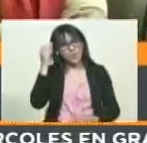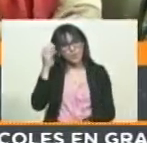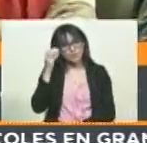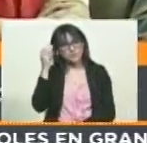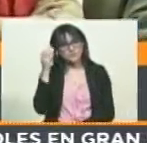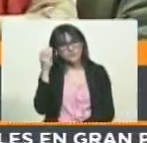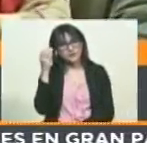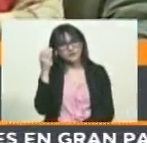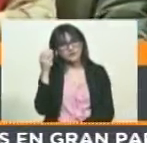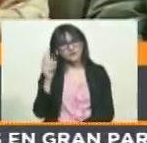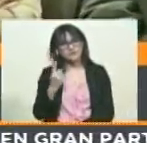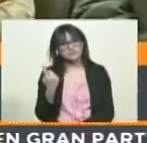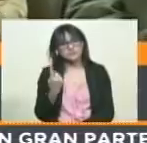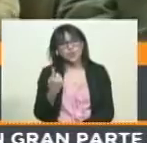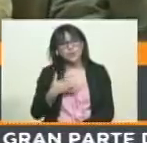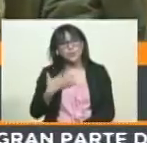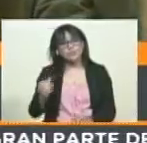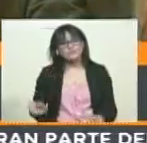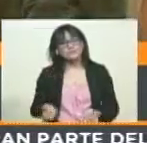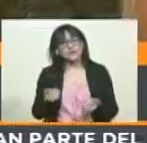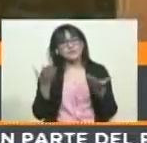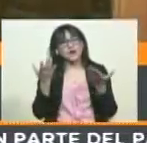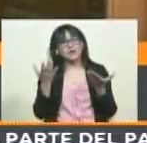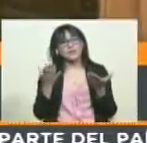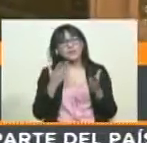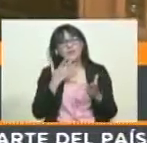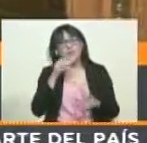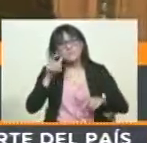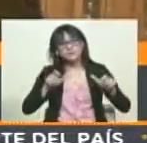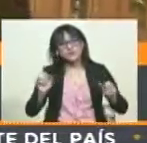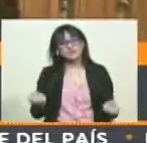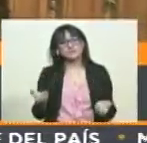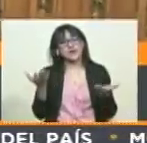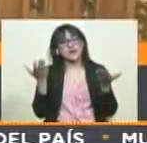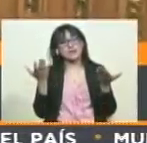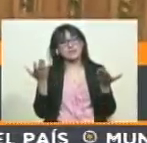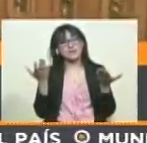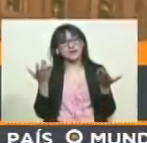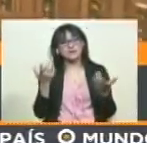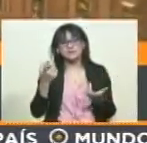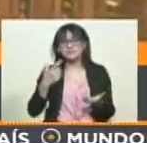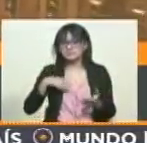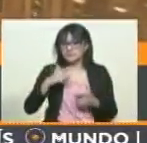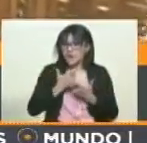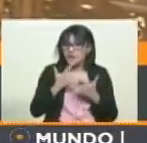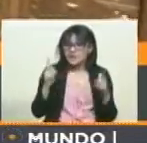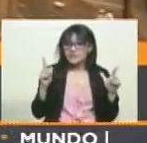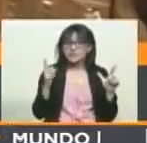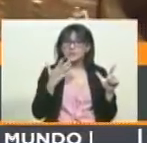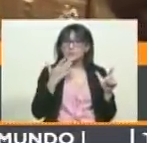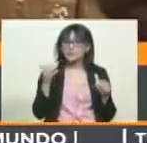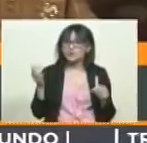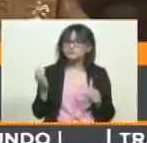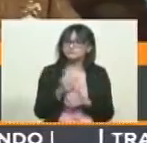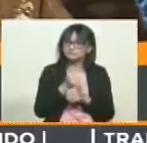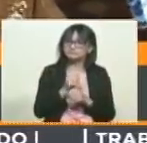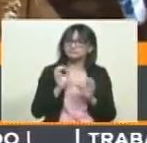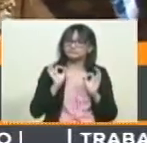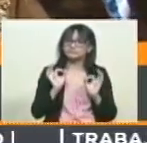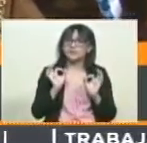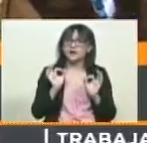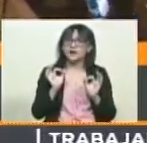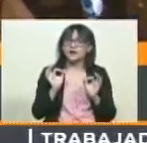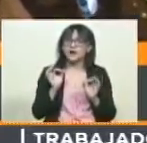que solo podemos salvarnos si la humanidad se salva, de que solo podemos ser libres si logramos que la humanidad